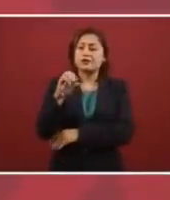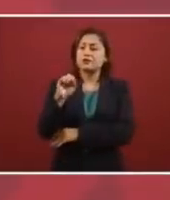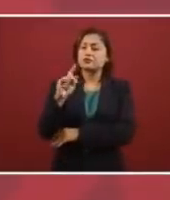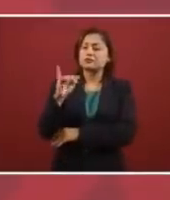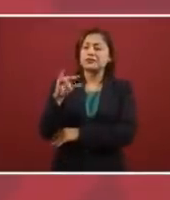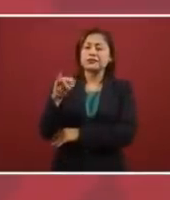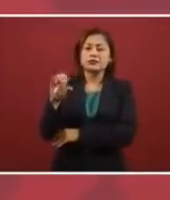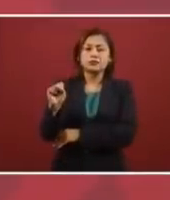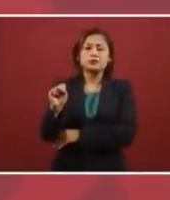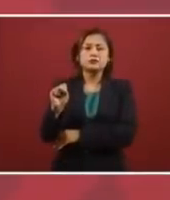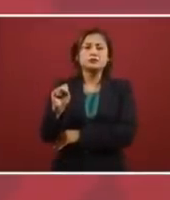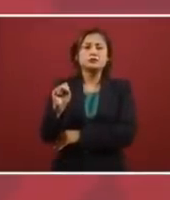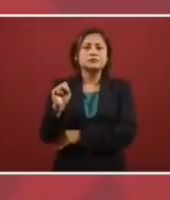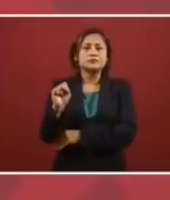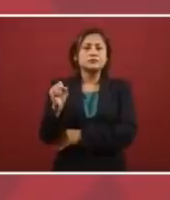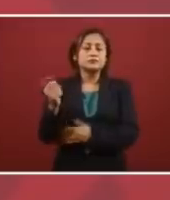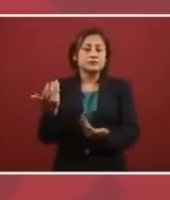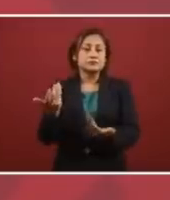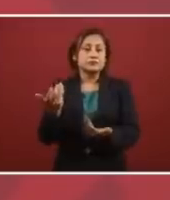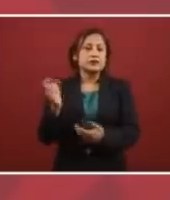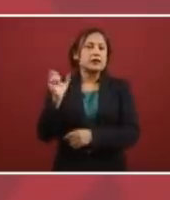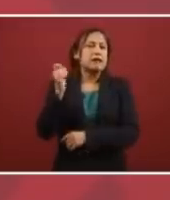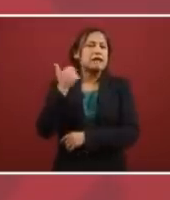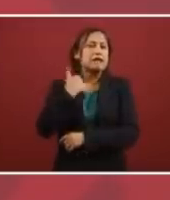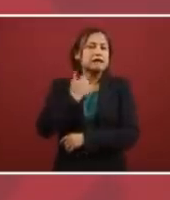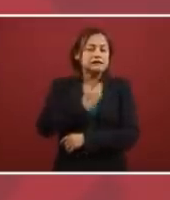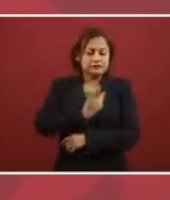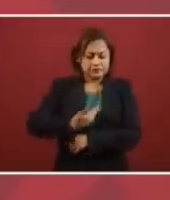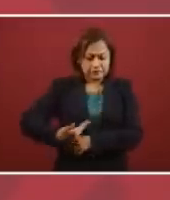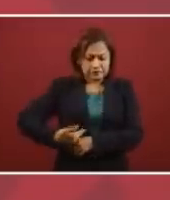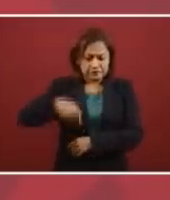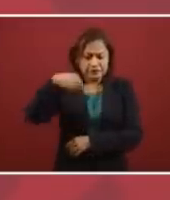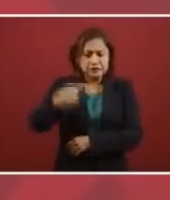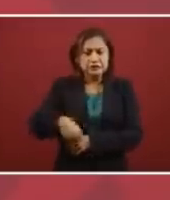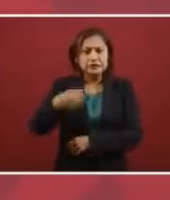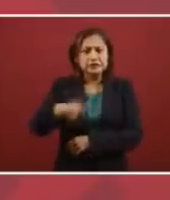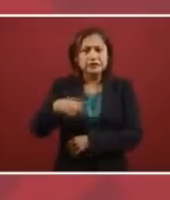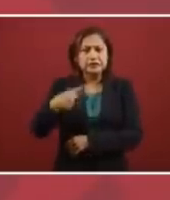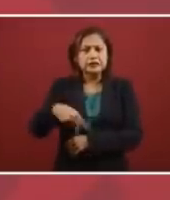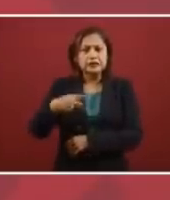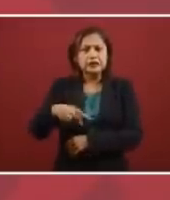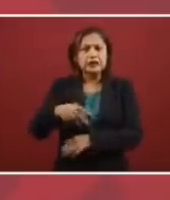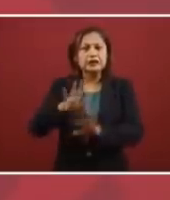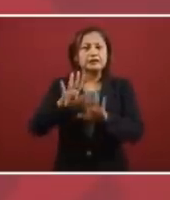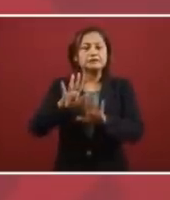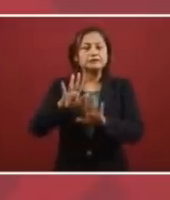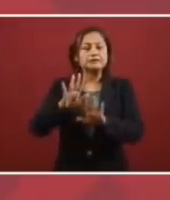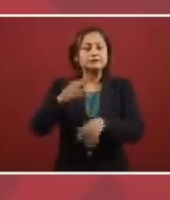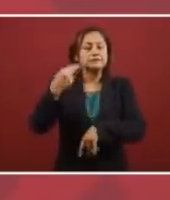en ese entonces era presidente pero ya no